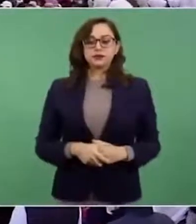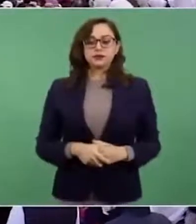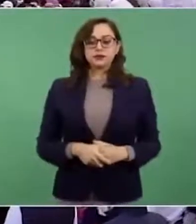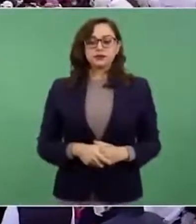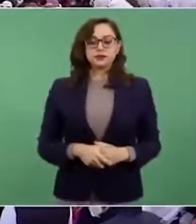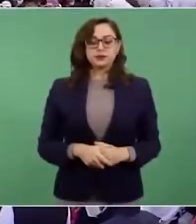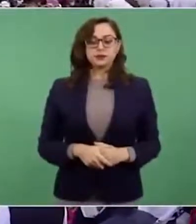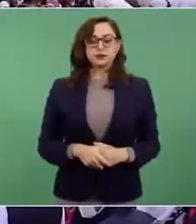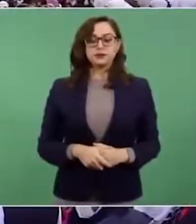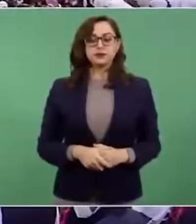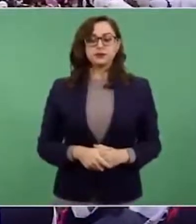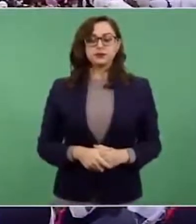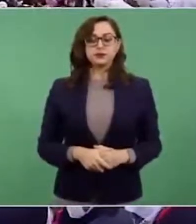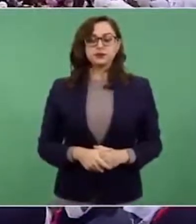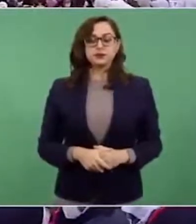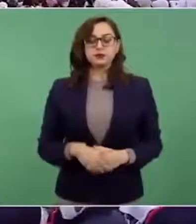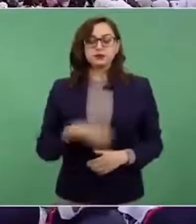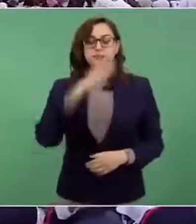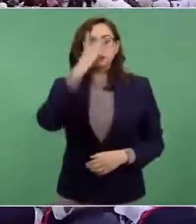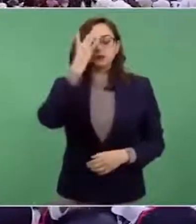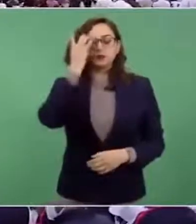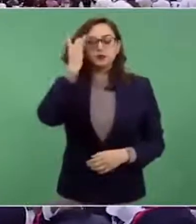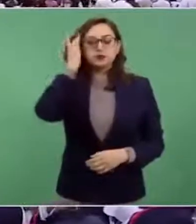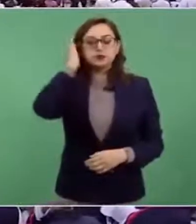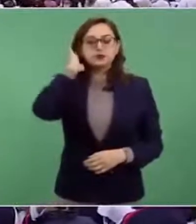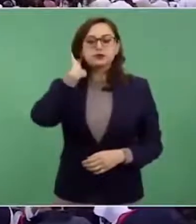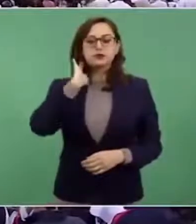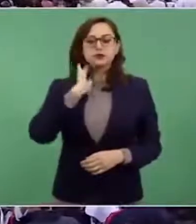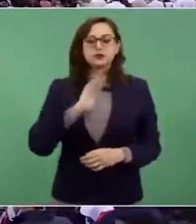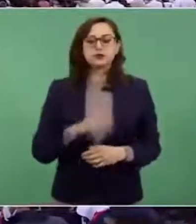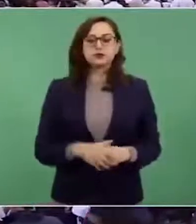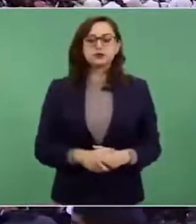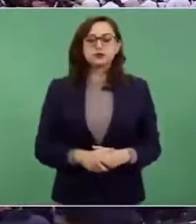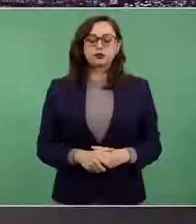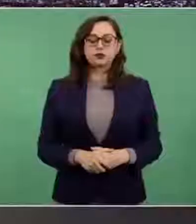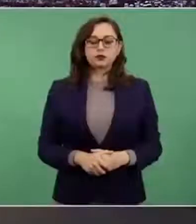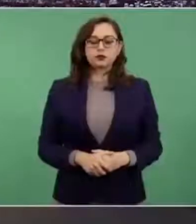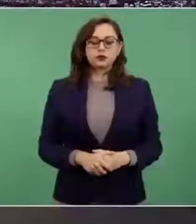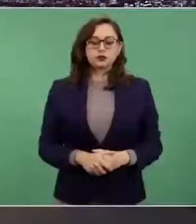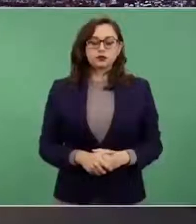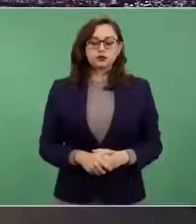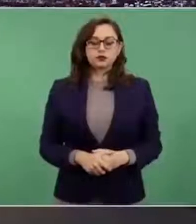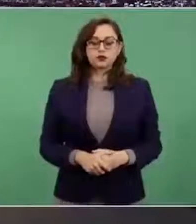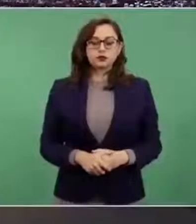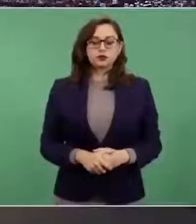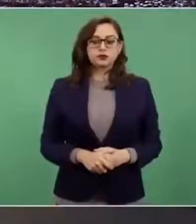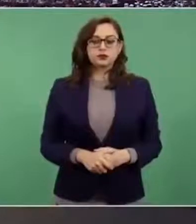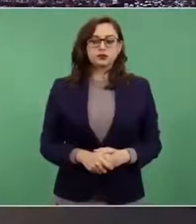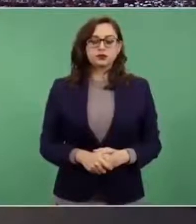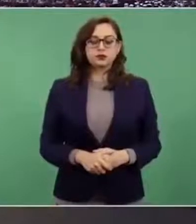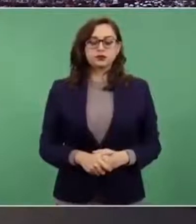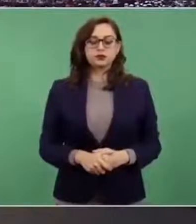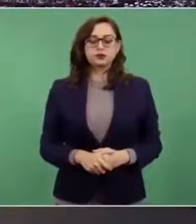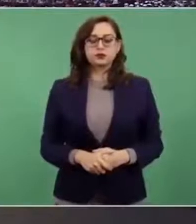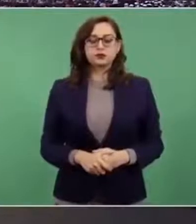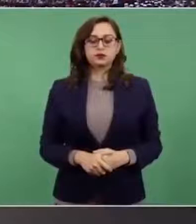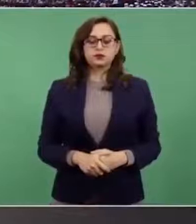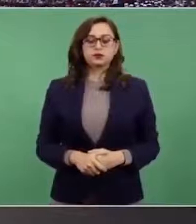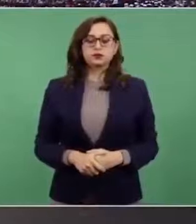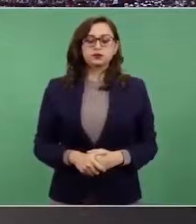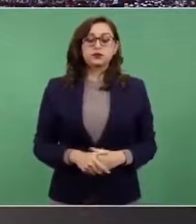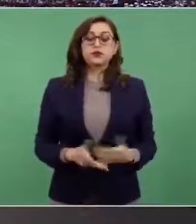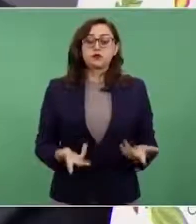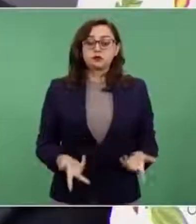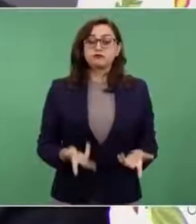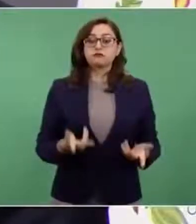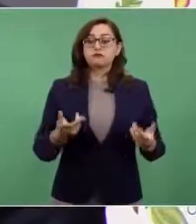La reducción del número de hospitalizados y sobre todo la considerable disminución